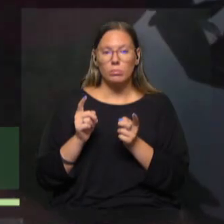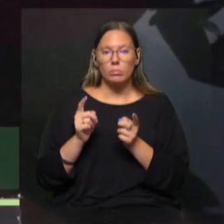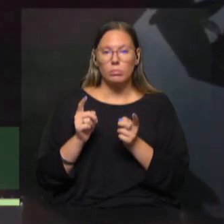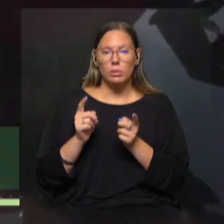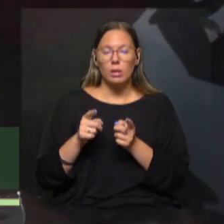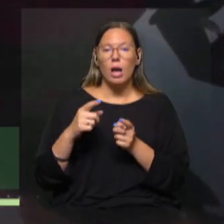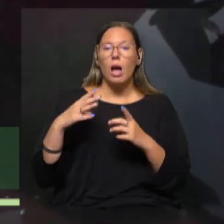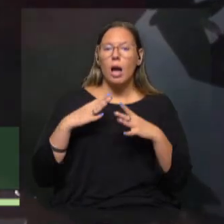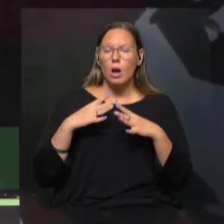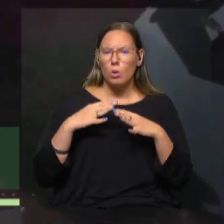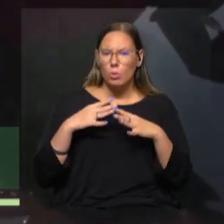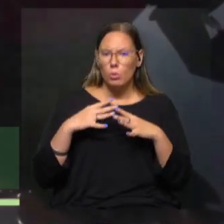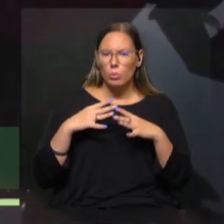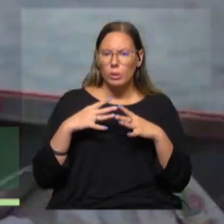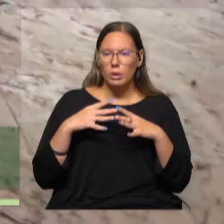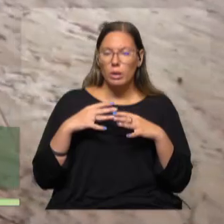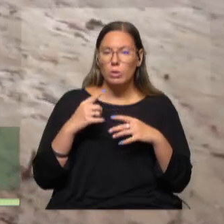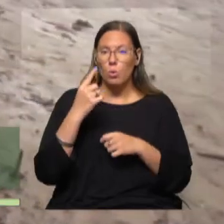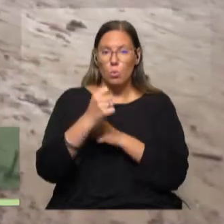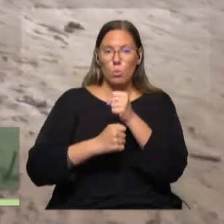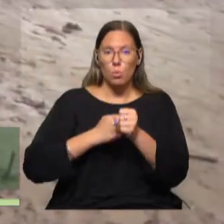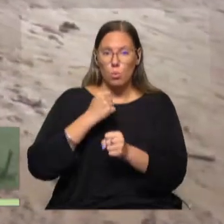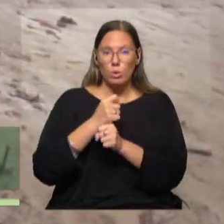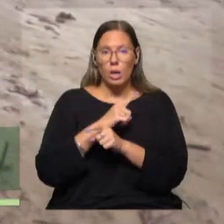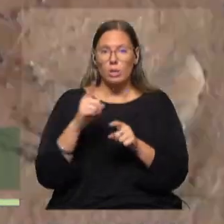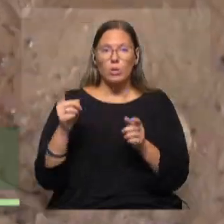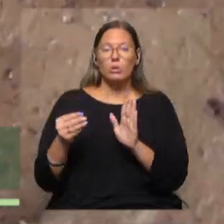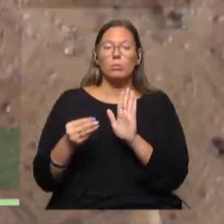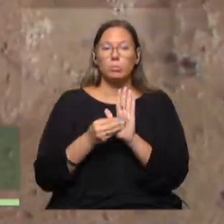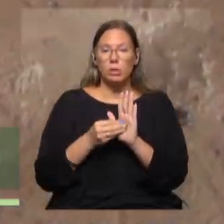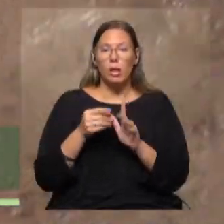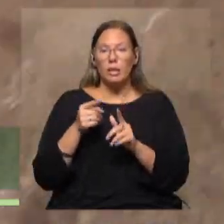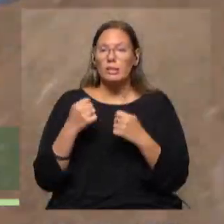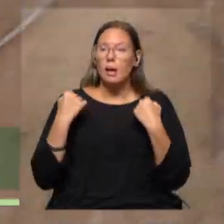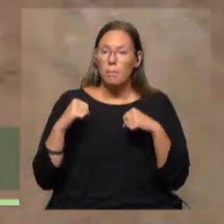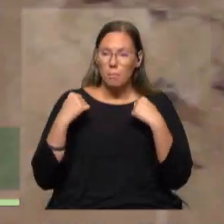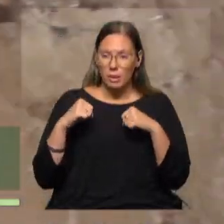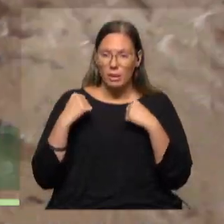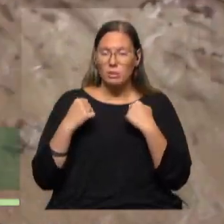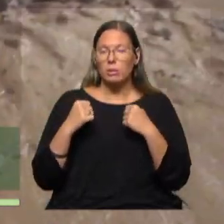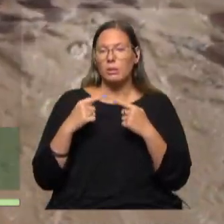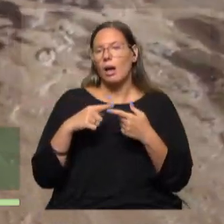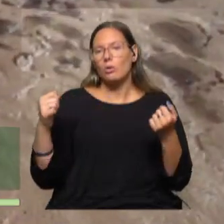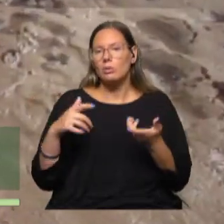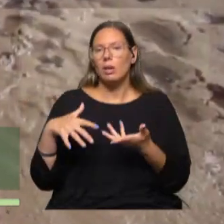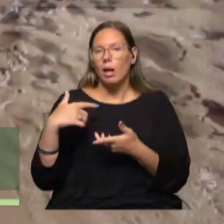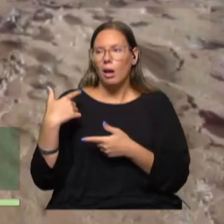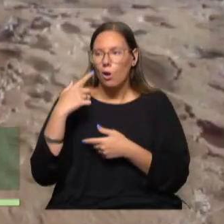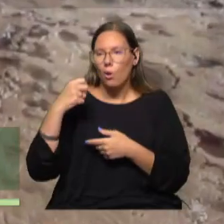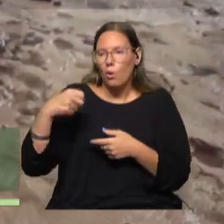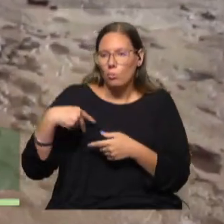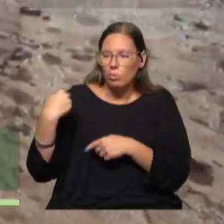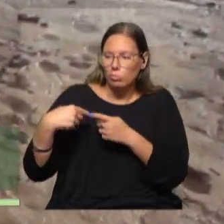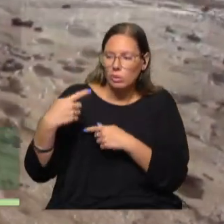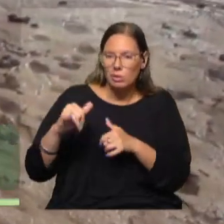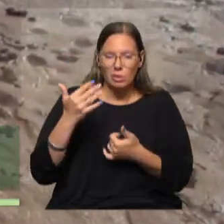la jubilación bonificada durante un periodo de un año no se computara. Estas prácticas son habituales, ¿no? Cada tanto, esto